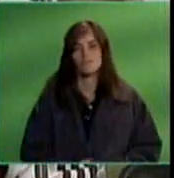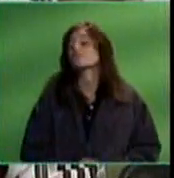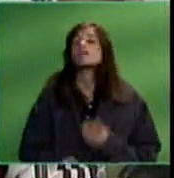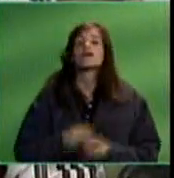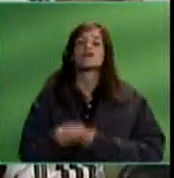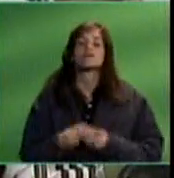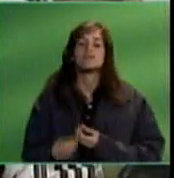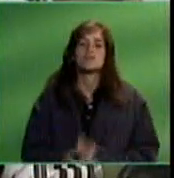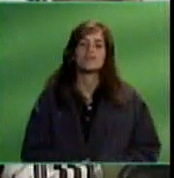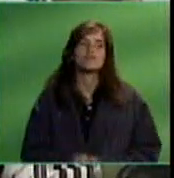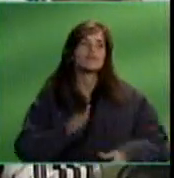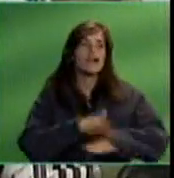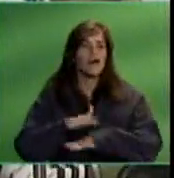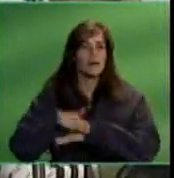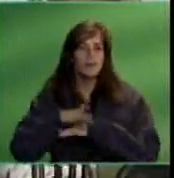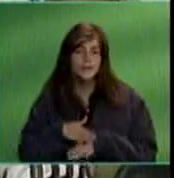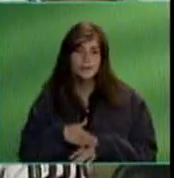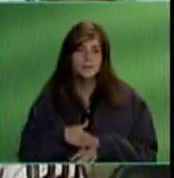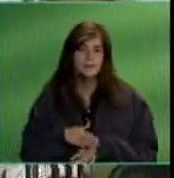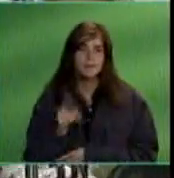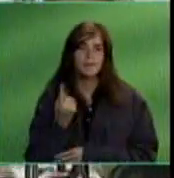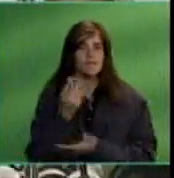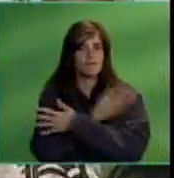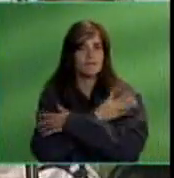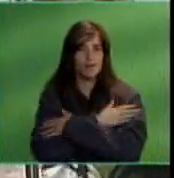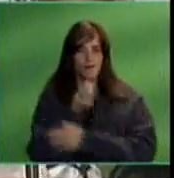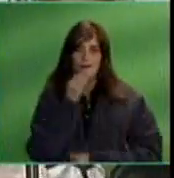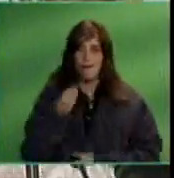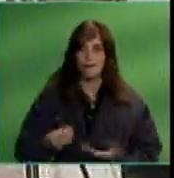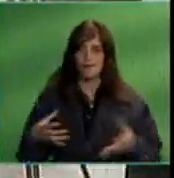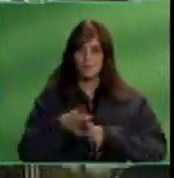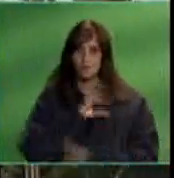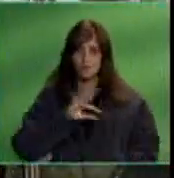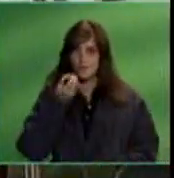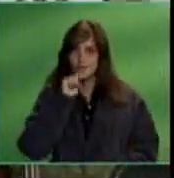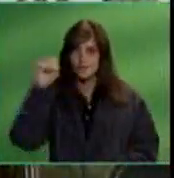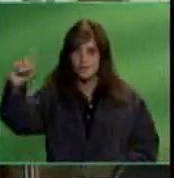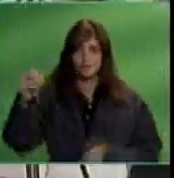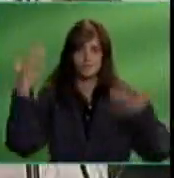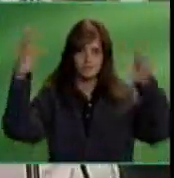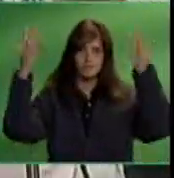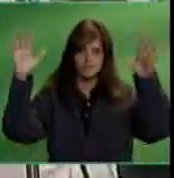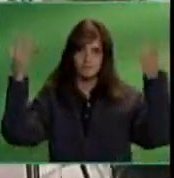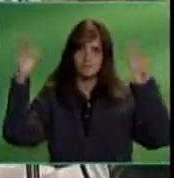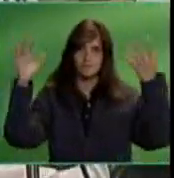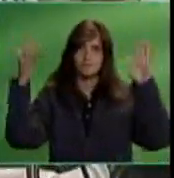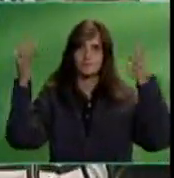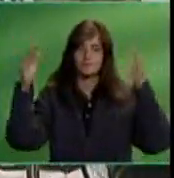hacemos un llamado primero felicitar a la juventud del partido socialista un